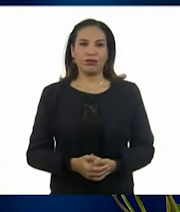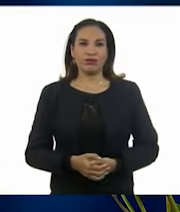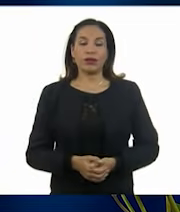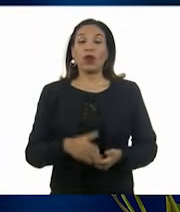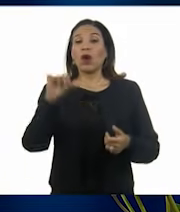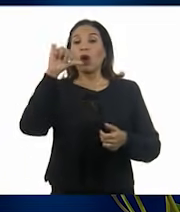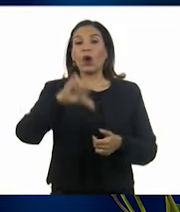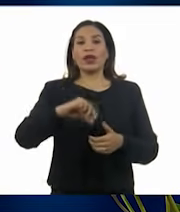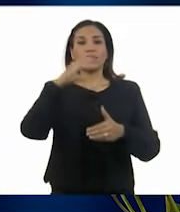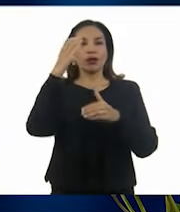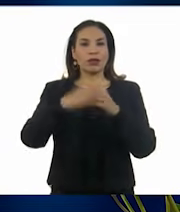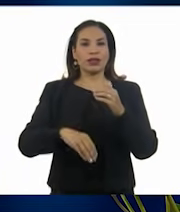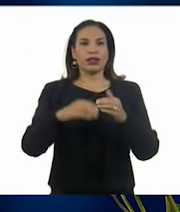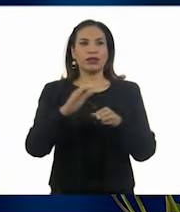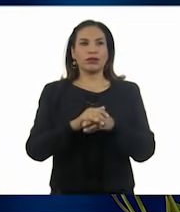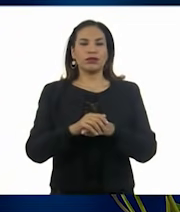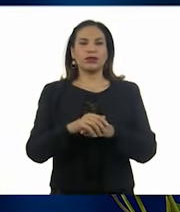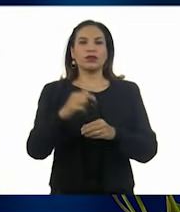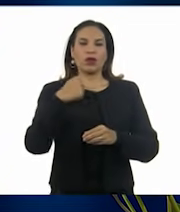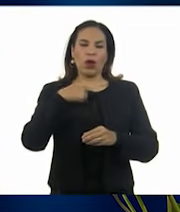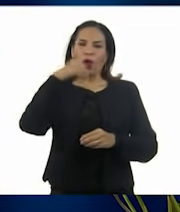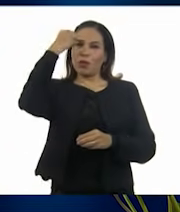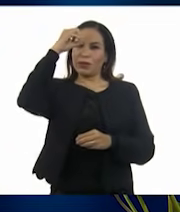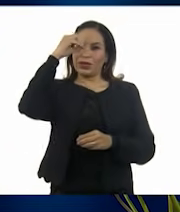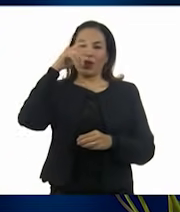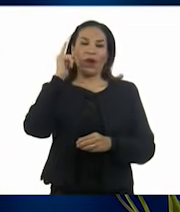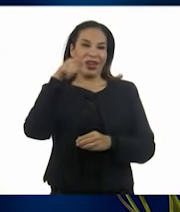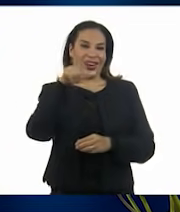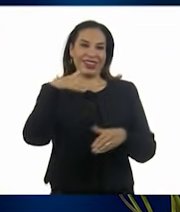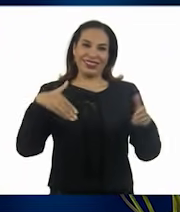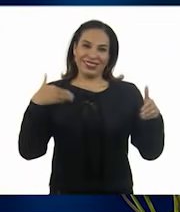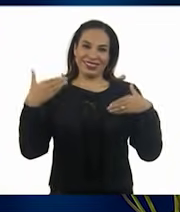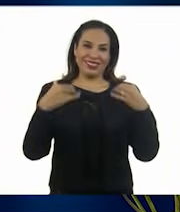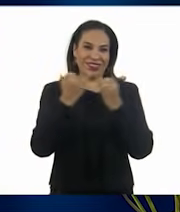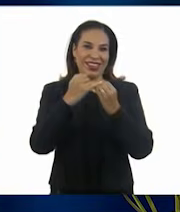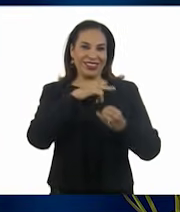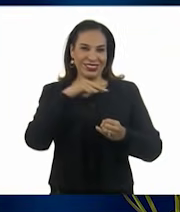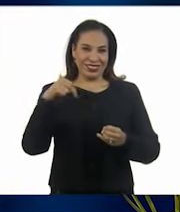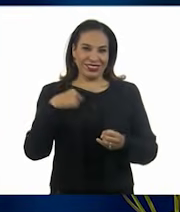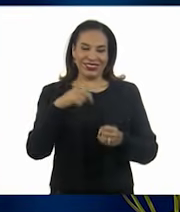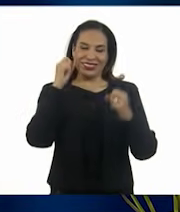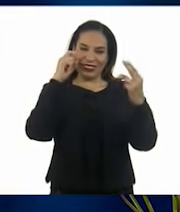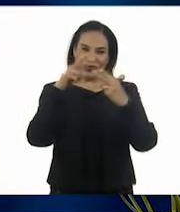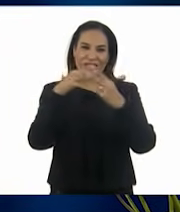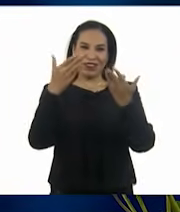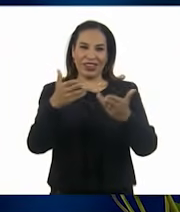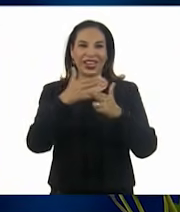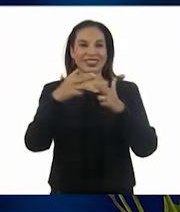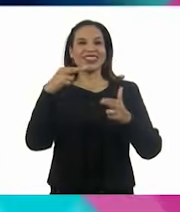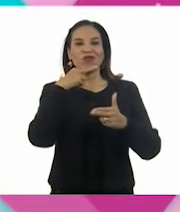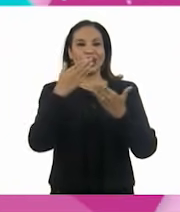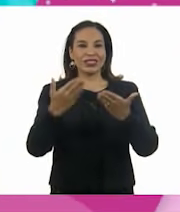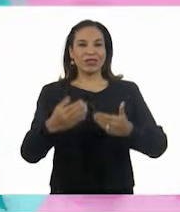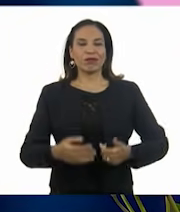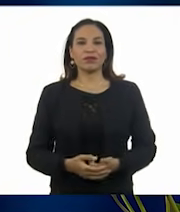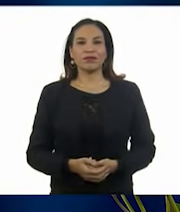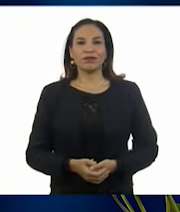Por hoy hemos terminado con Yo Opino. Espero que lo hayan disfrutado tanto como nosotros. Nos vemos y hasta la próxima.